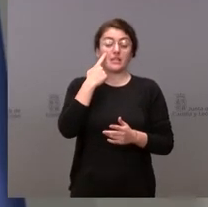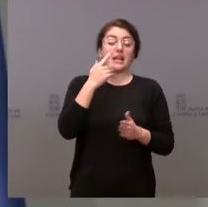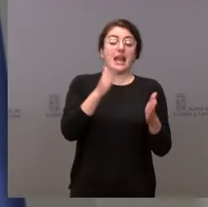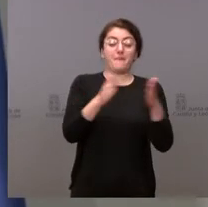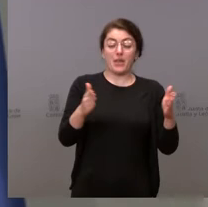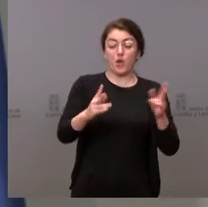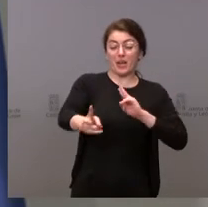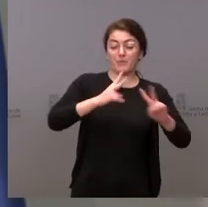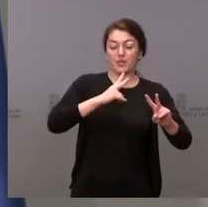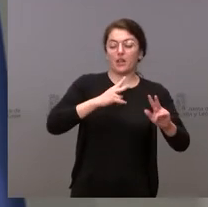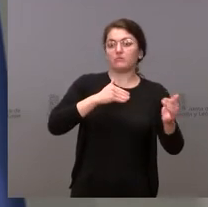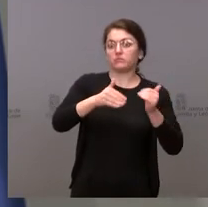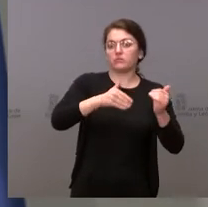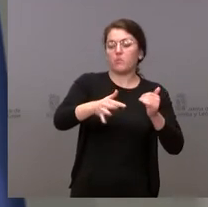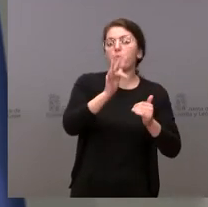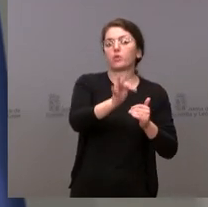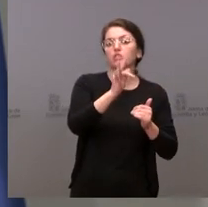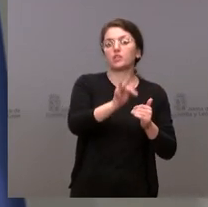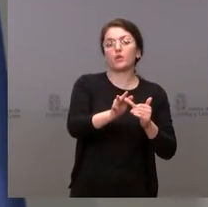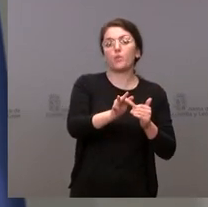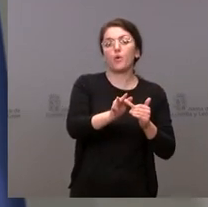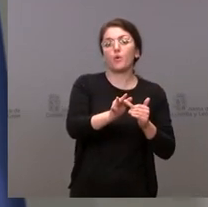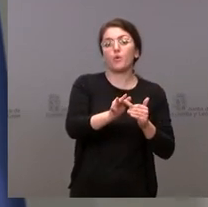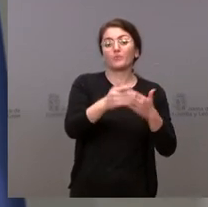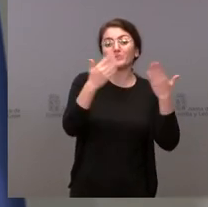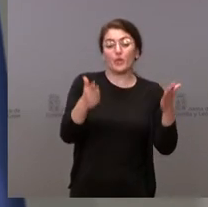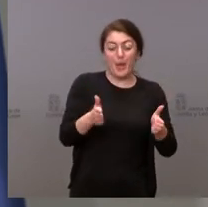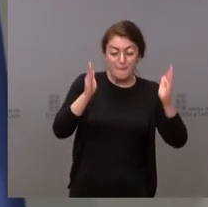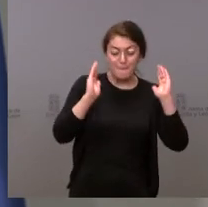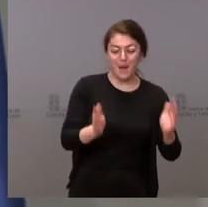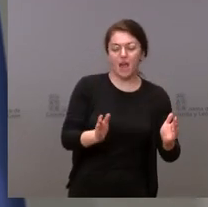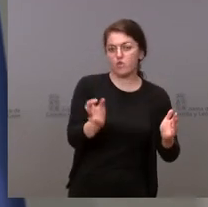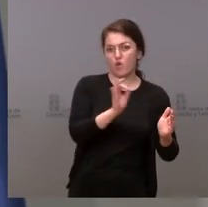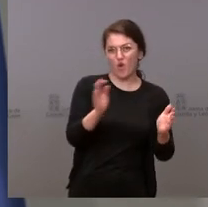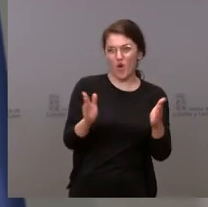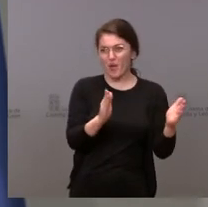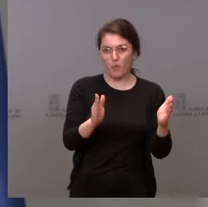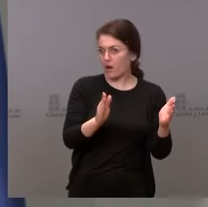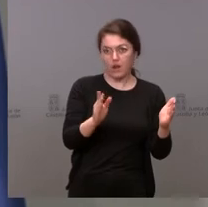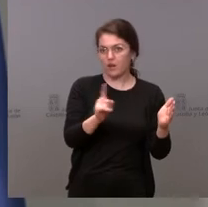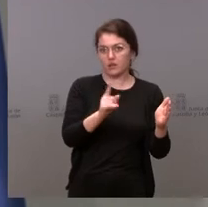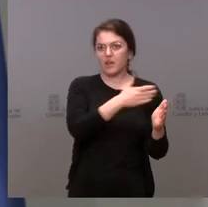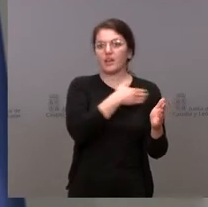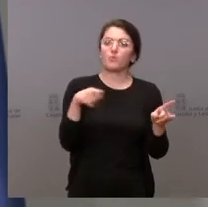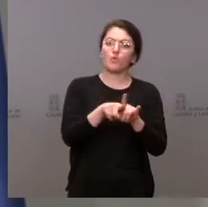conteste positivamente y por tanto más que establecer un plazo o un ultimátum lo que nosotros queremos es abrir una vía para intentar